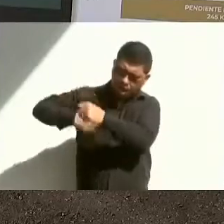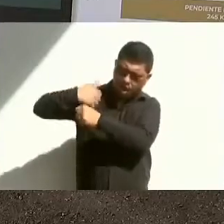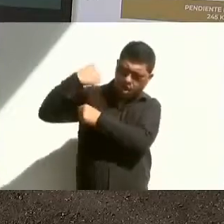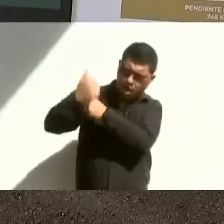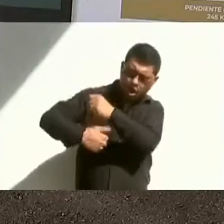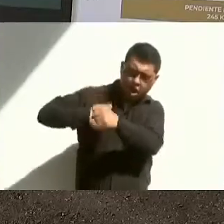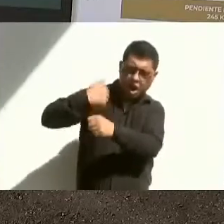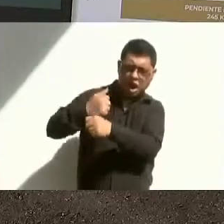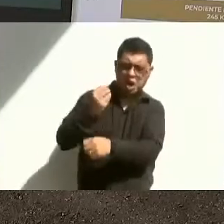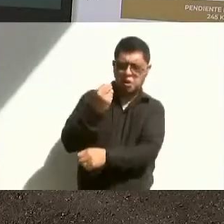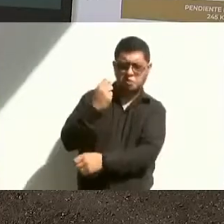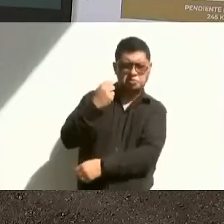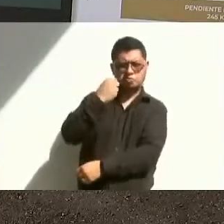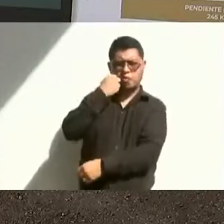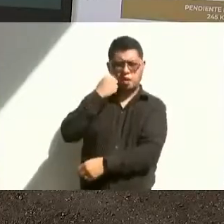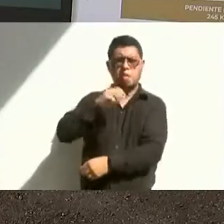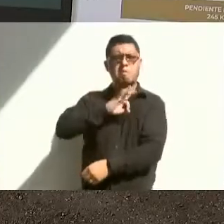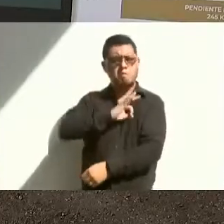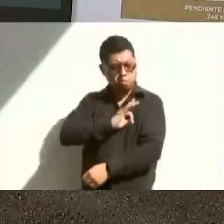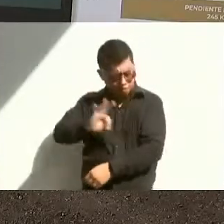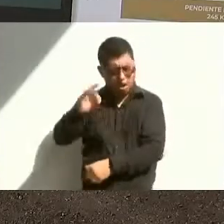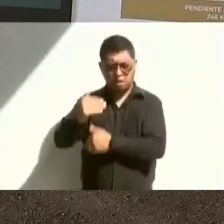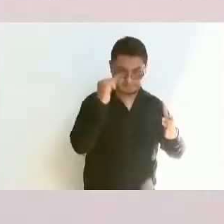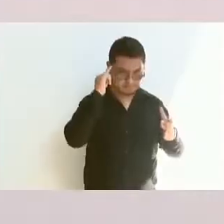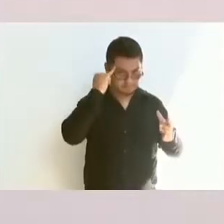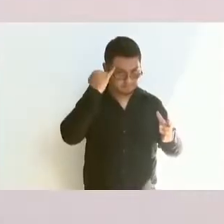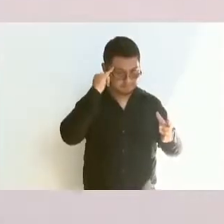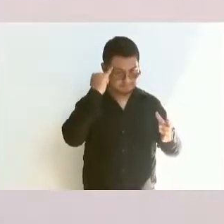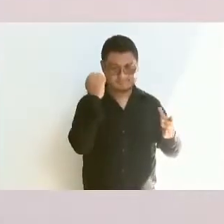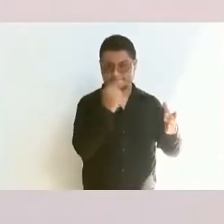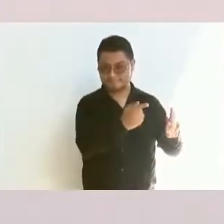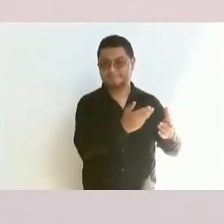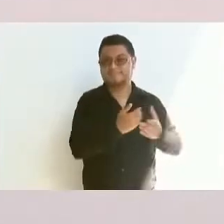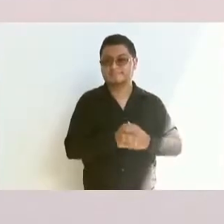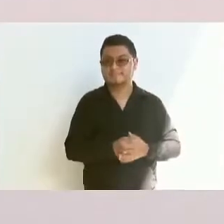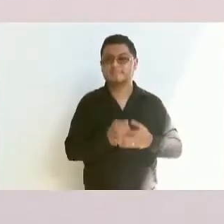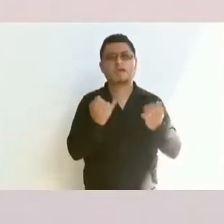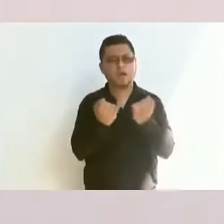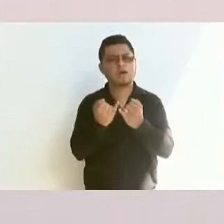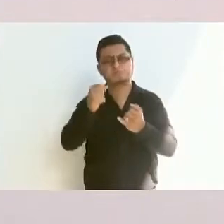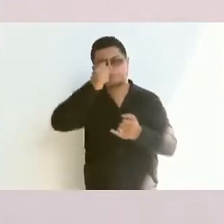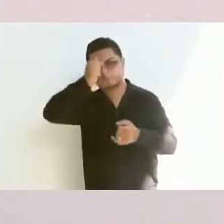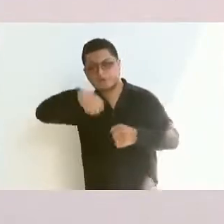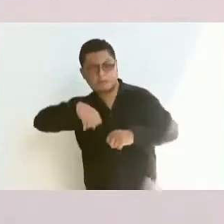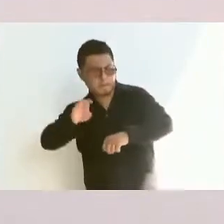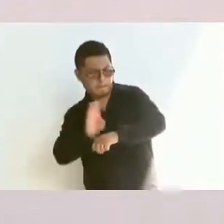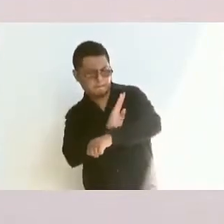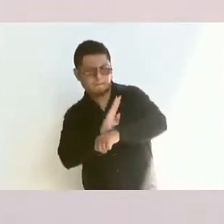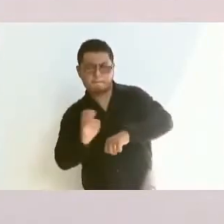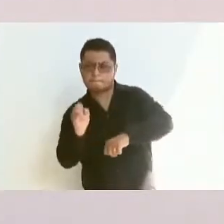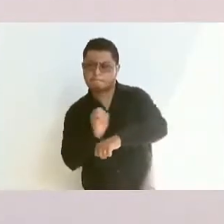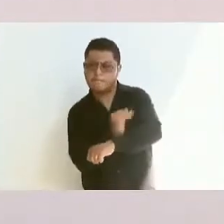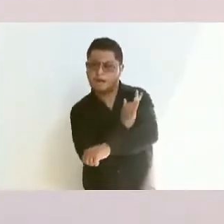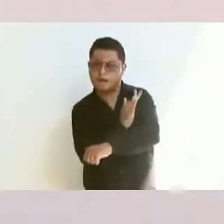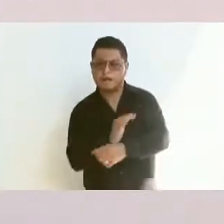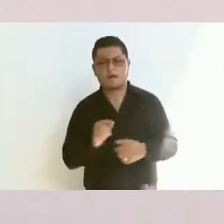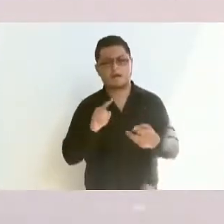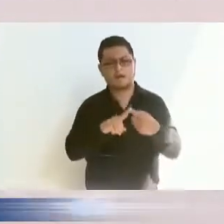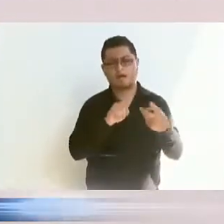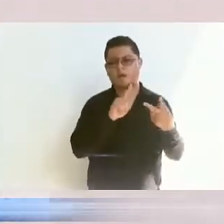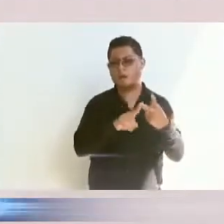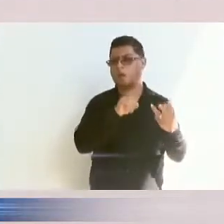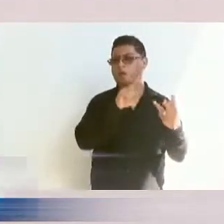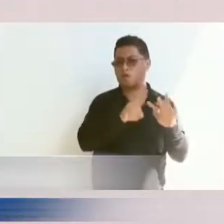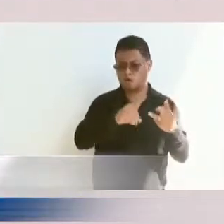es la más estructural, coordinarnos para traer inversiones y generar más empleos. Y la segunda, la más urgente, asegurar que ninguna familia